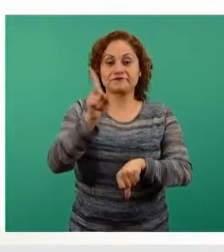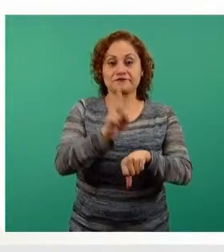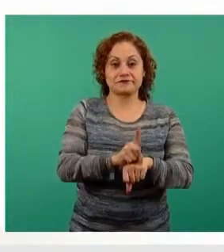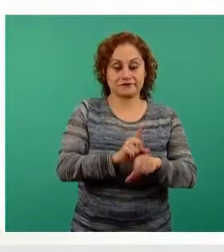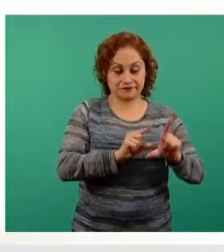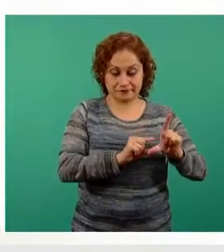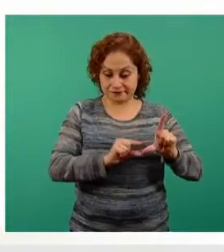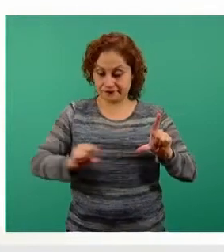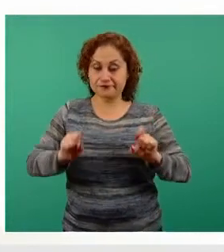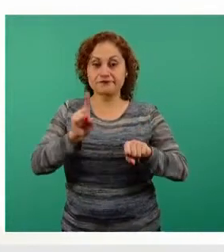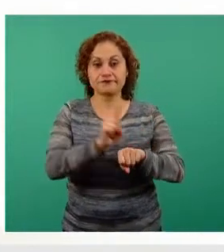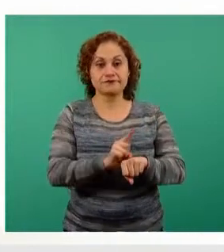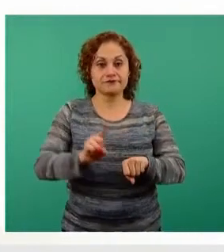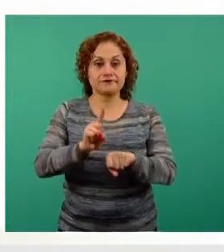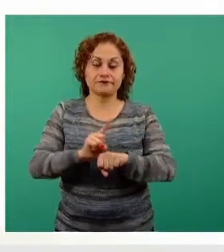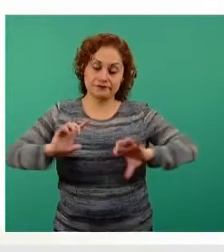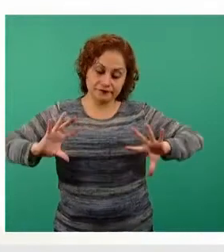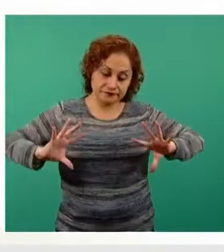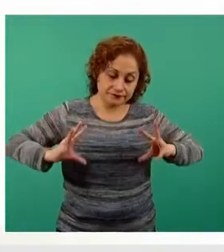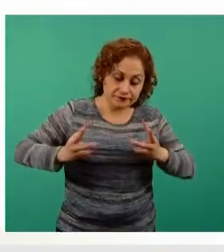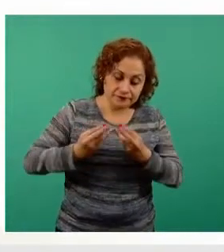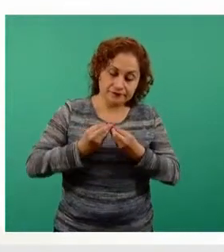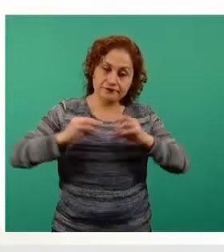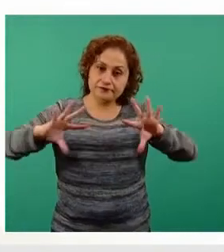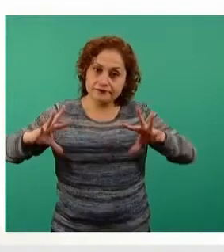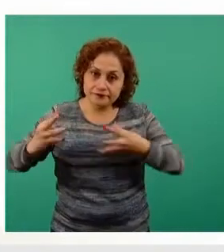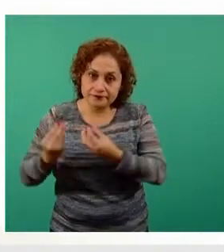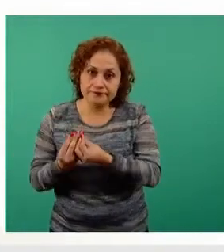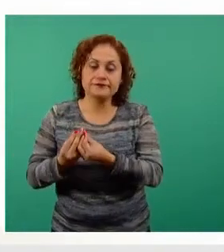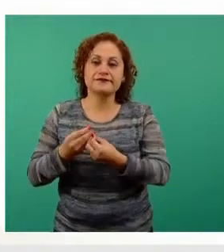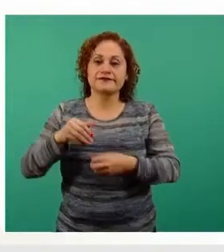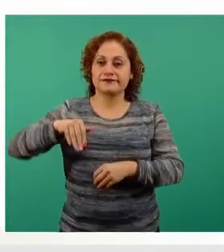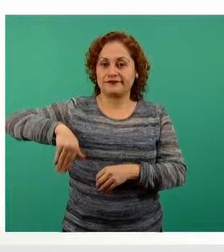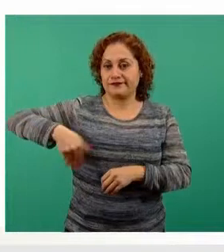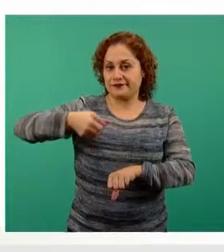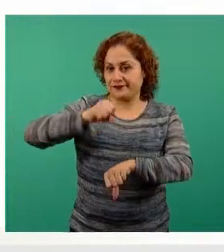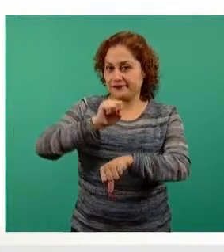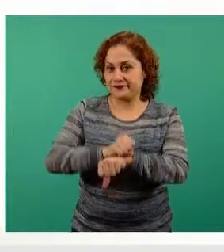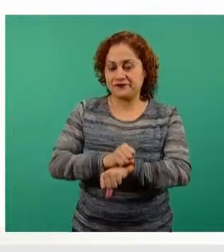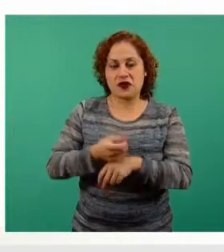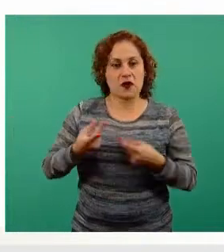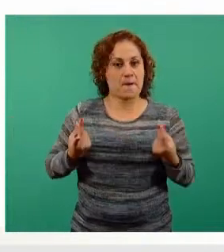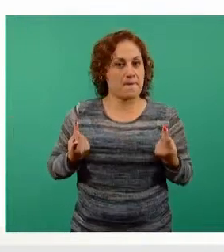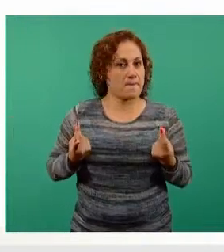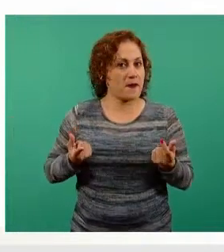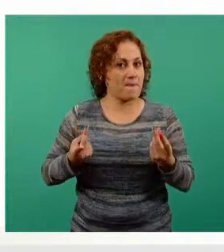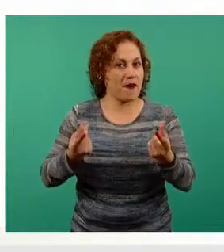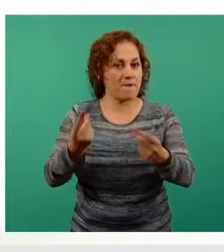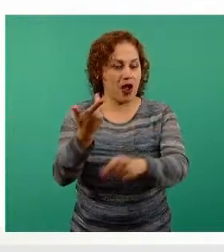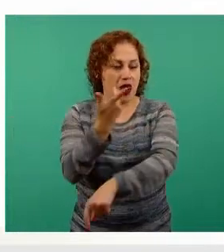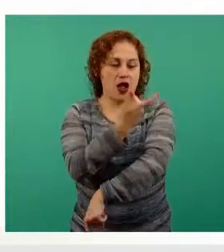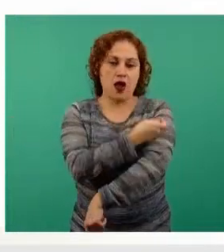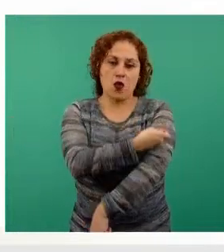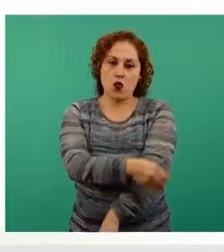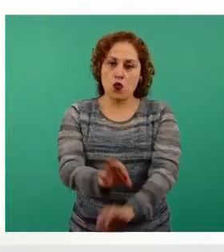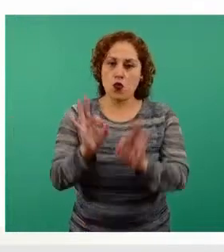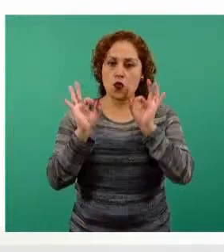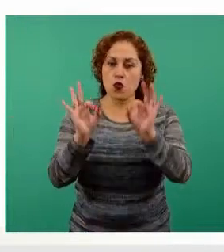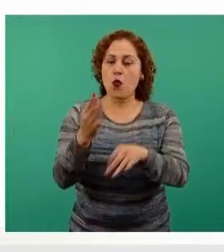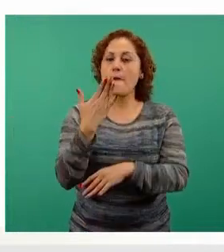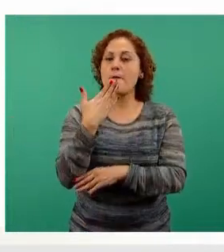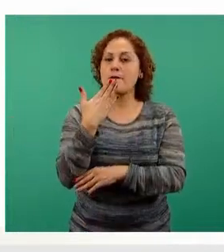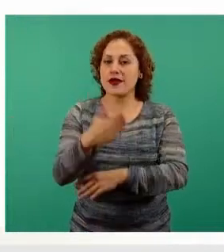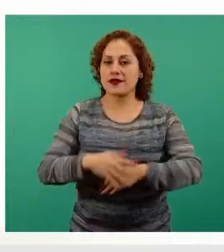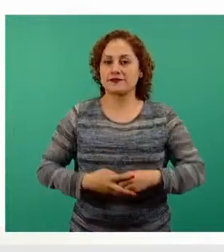el total de dosis acumuladas, como en la última semana hemos tenido una muy buena aceleración en el incremento, es decir, en